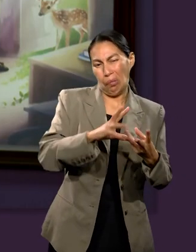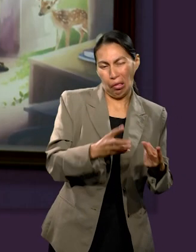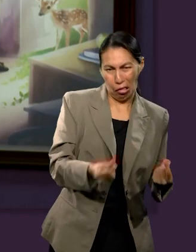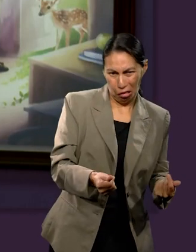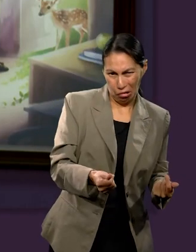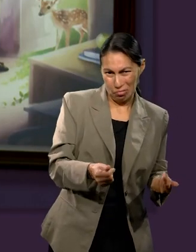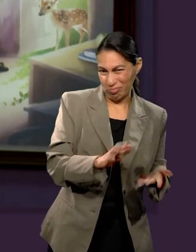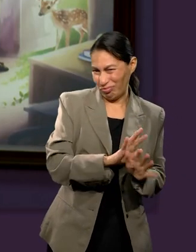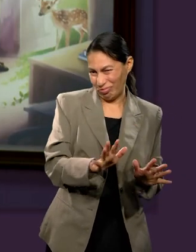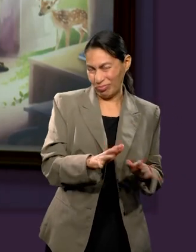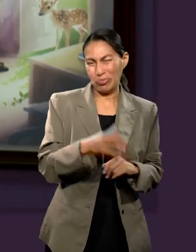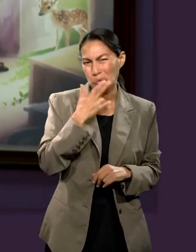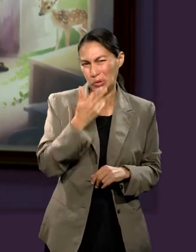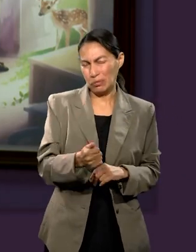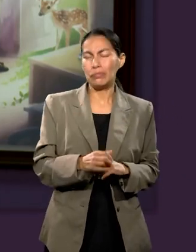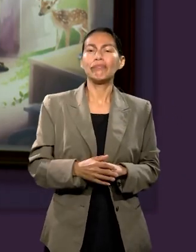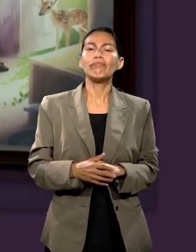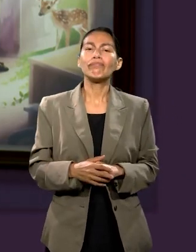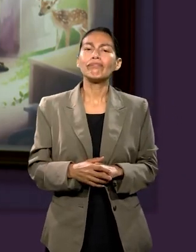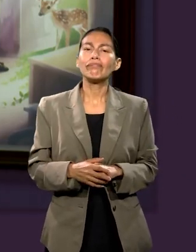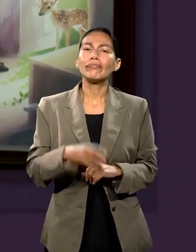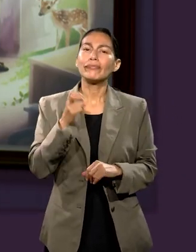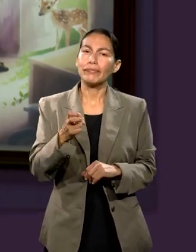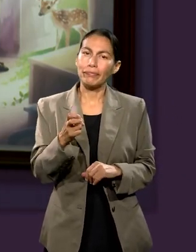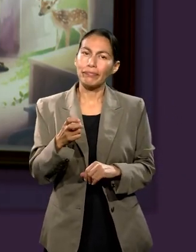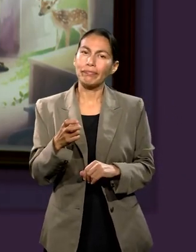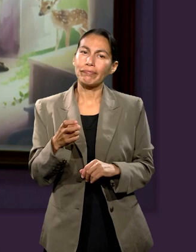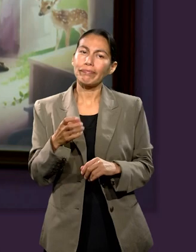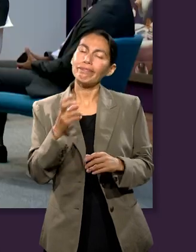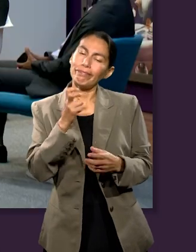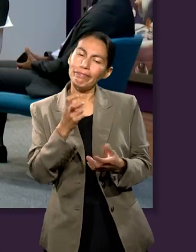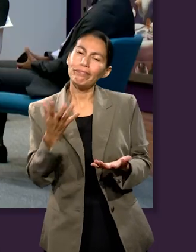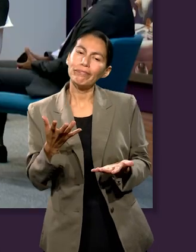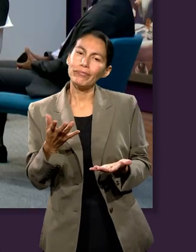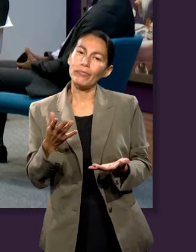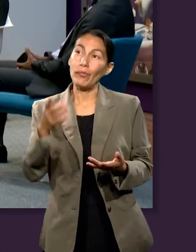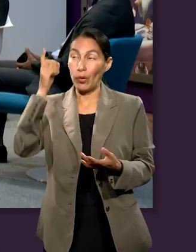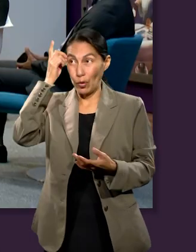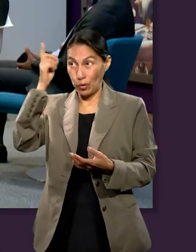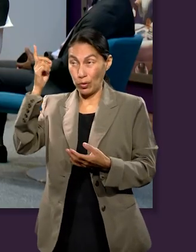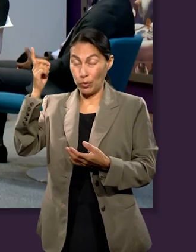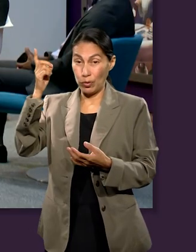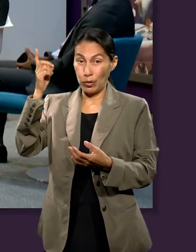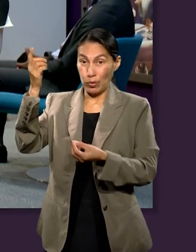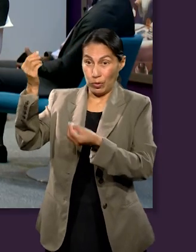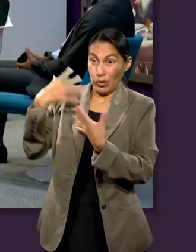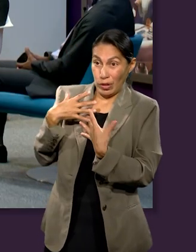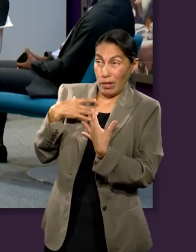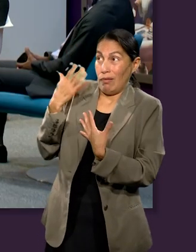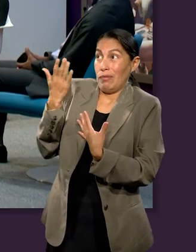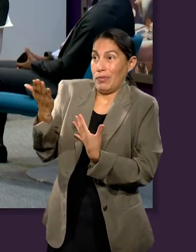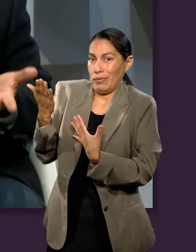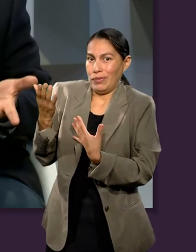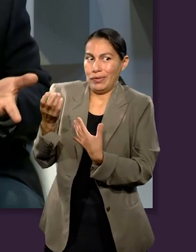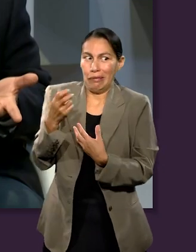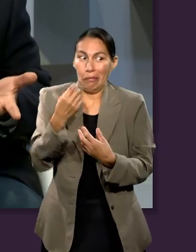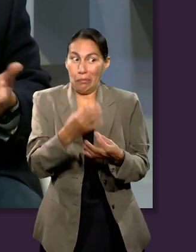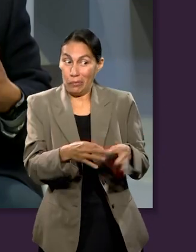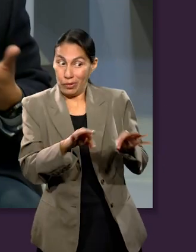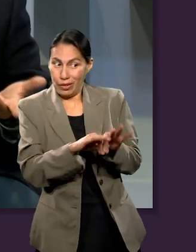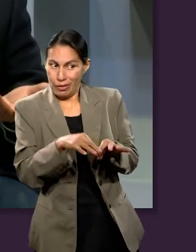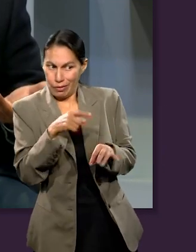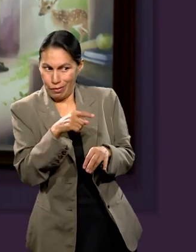Sí pues quedó perdido no entonces Muchas veces es eso que Dios nos da lo necesario